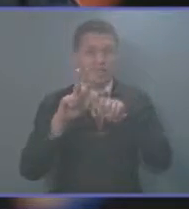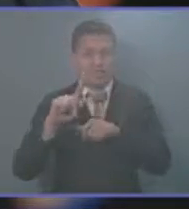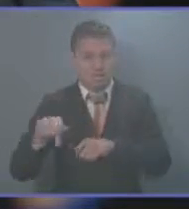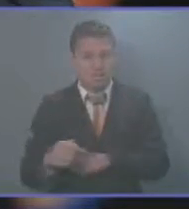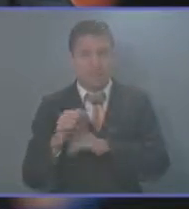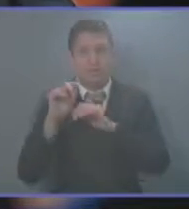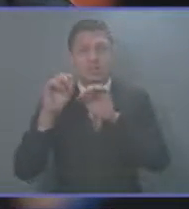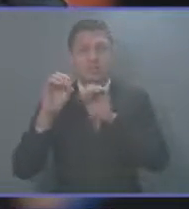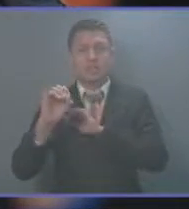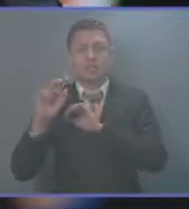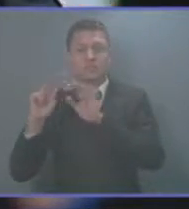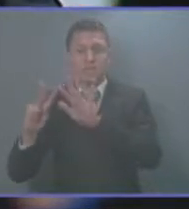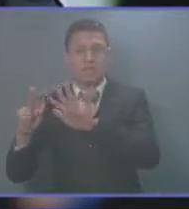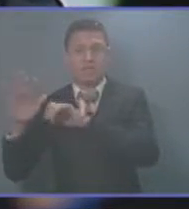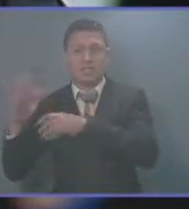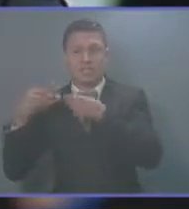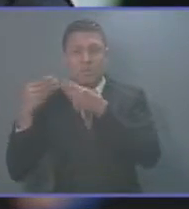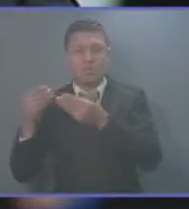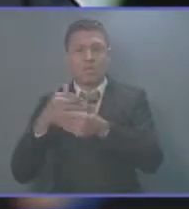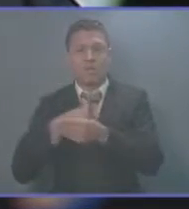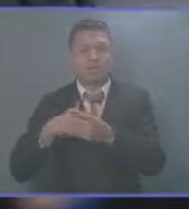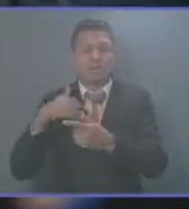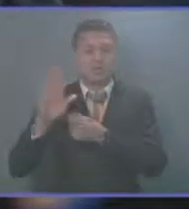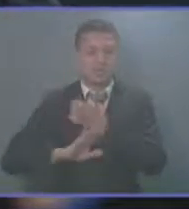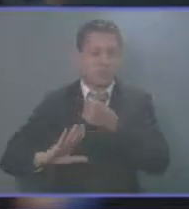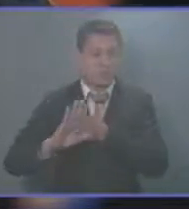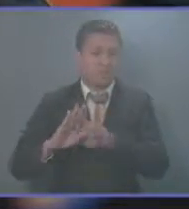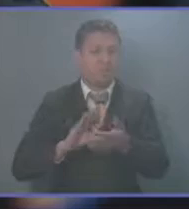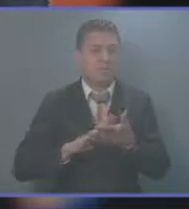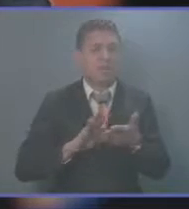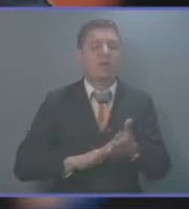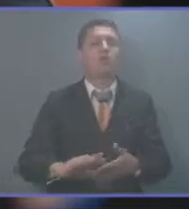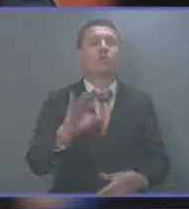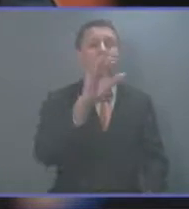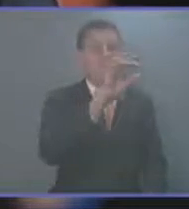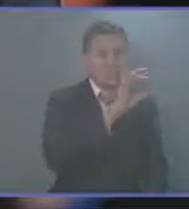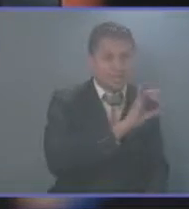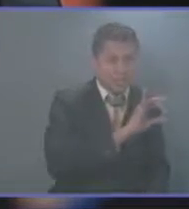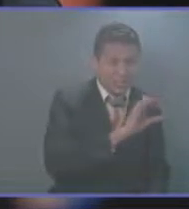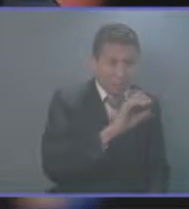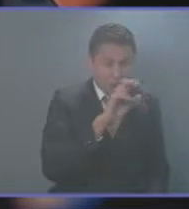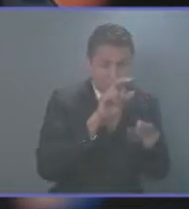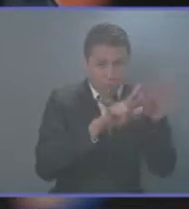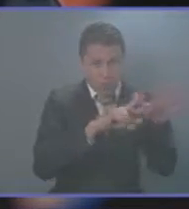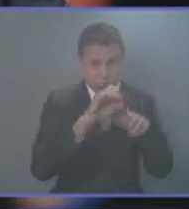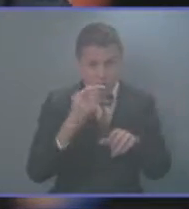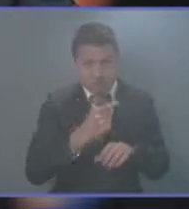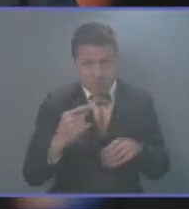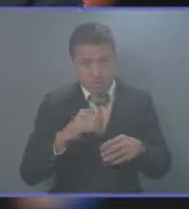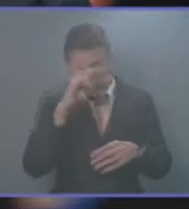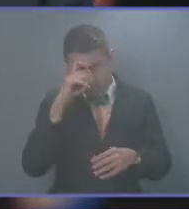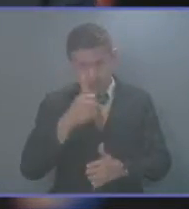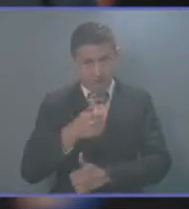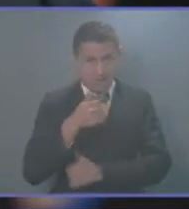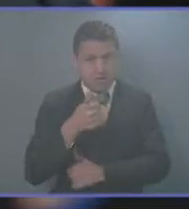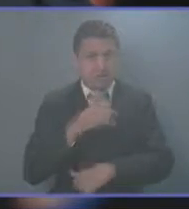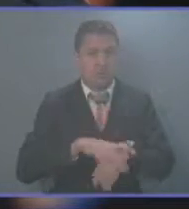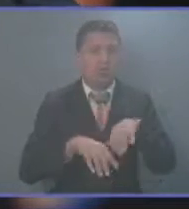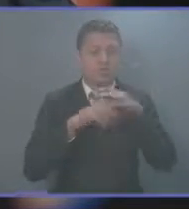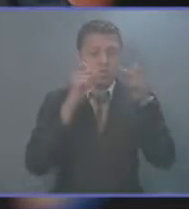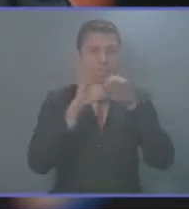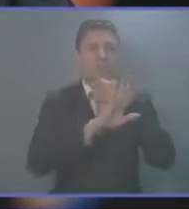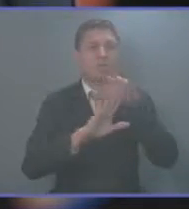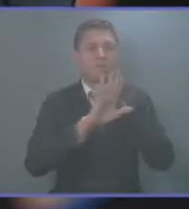9,376,785 que van para seguridad, para pagarle 825 agentes penitenciarios, para darle alimentación a